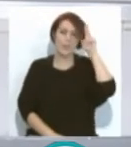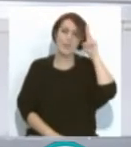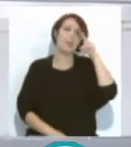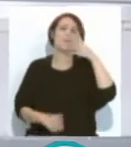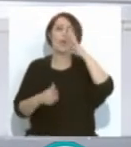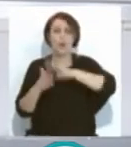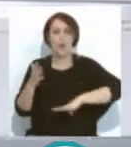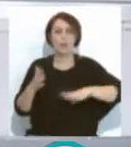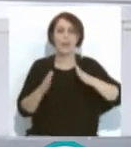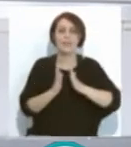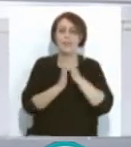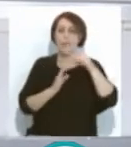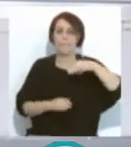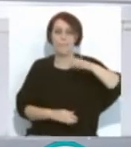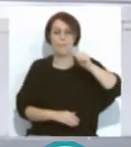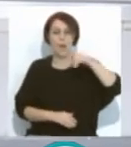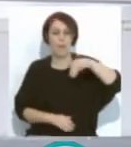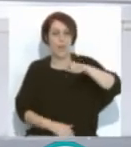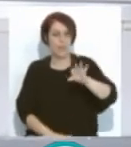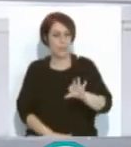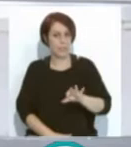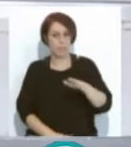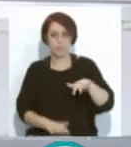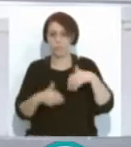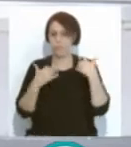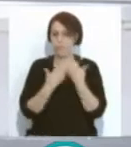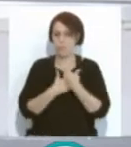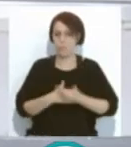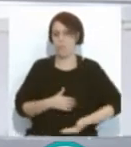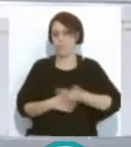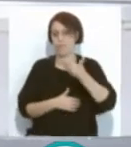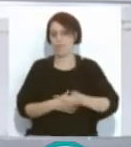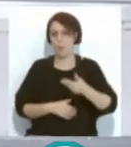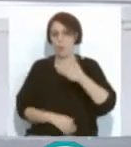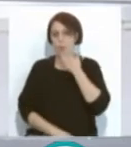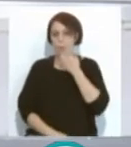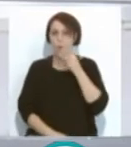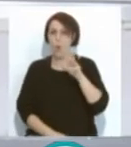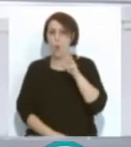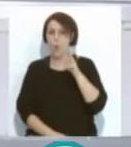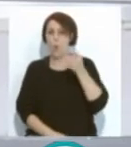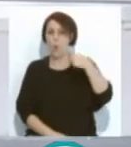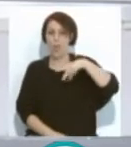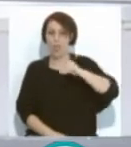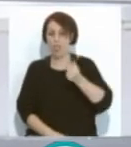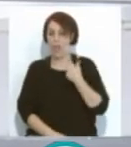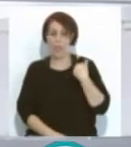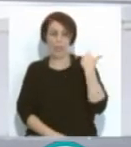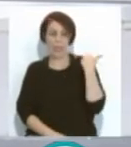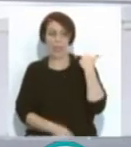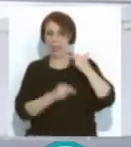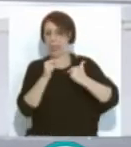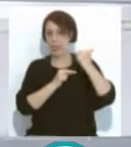San Mamés. O sea, son estadios que míticos son los dos primeros, porque Wanda es de reciente formación, diríamos lo